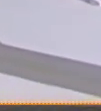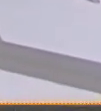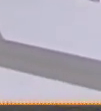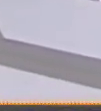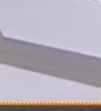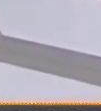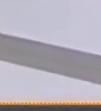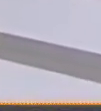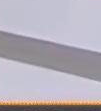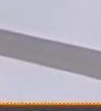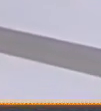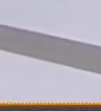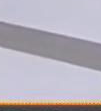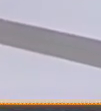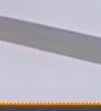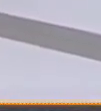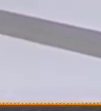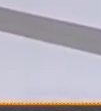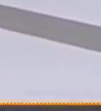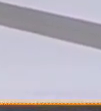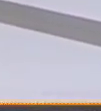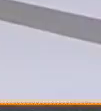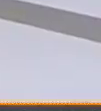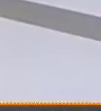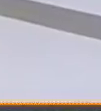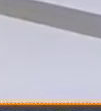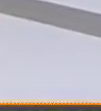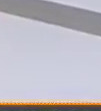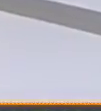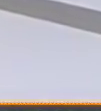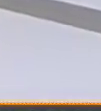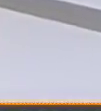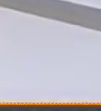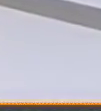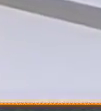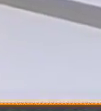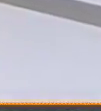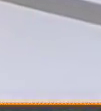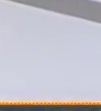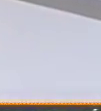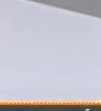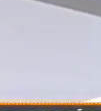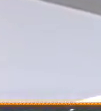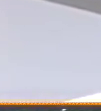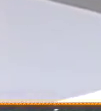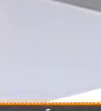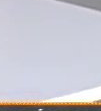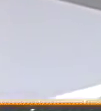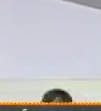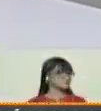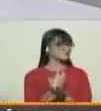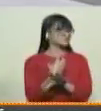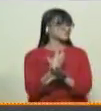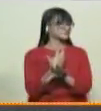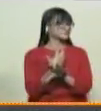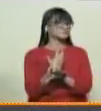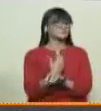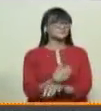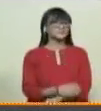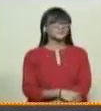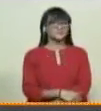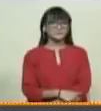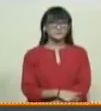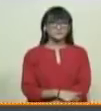20... Se trata de una videoconferencia que sostiene el mandatario nacional con su homólogo Recep Tayyip Erdogan, presidente